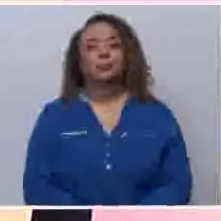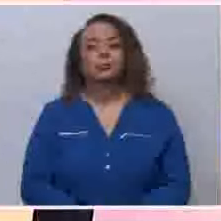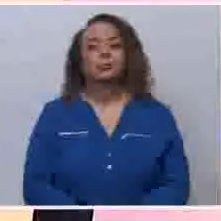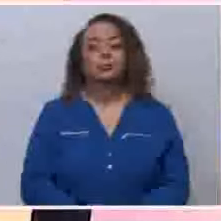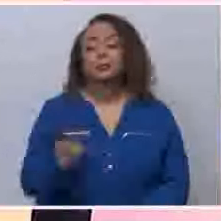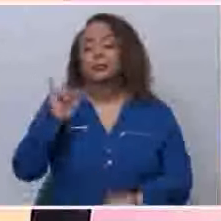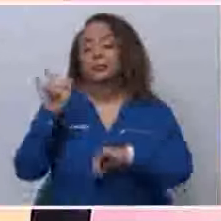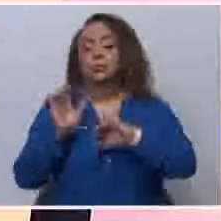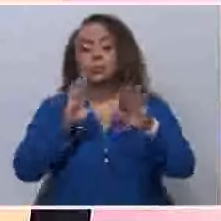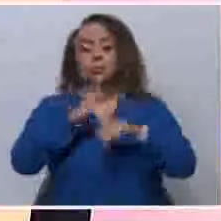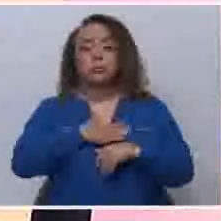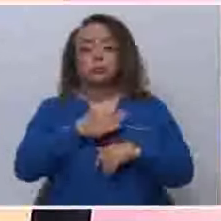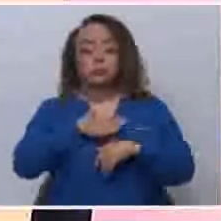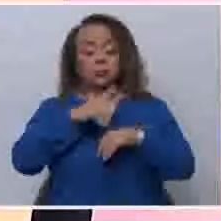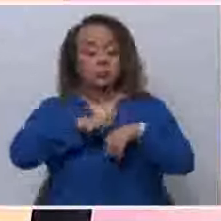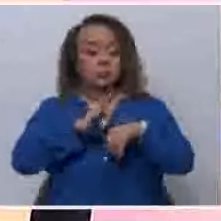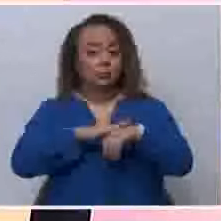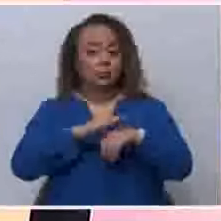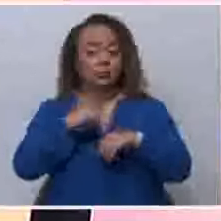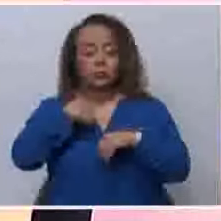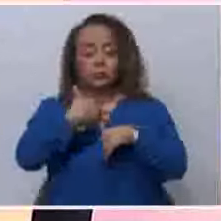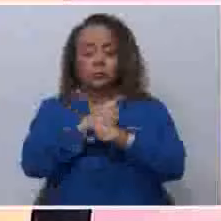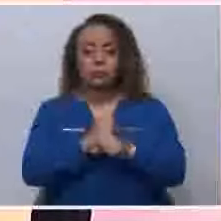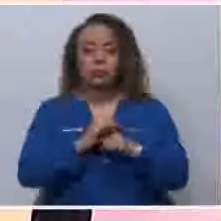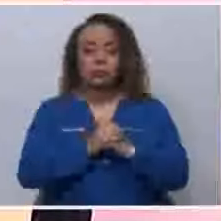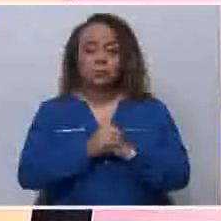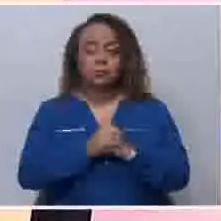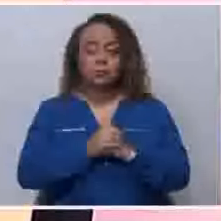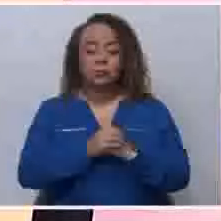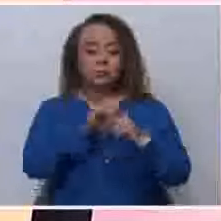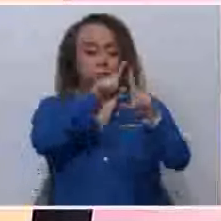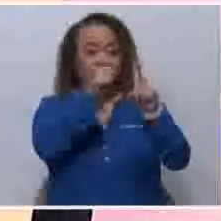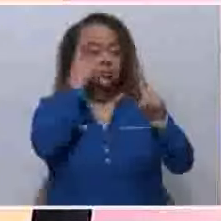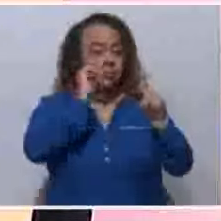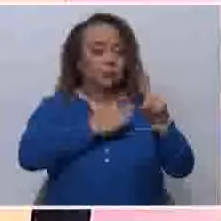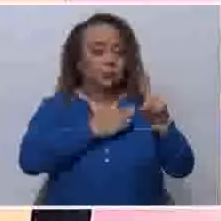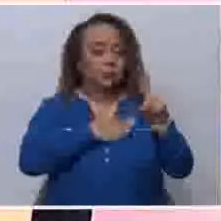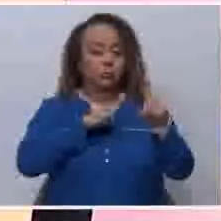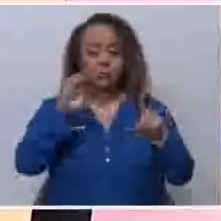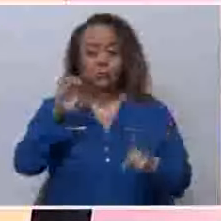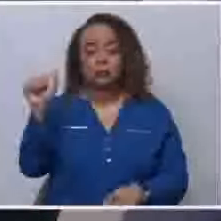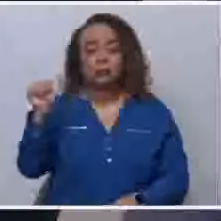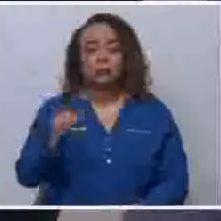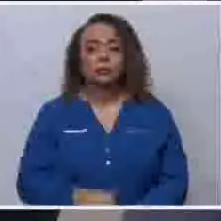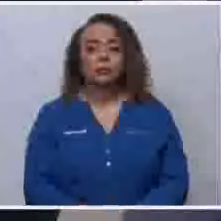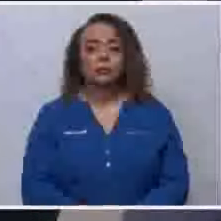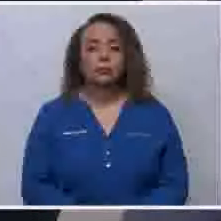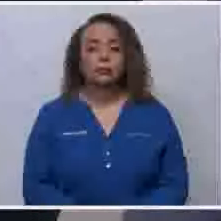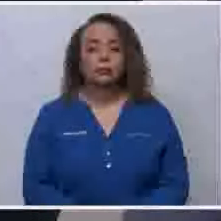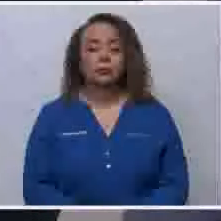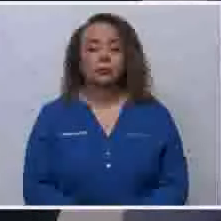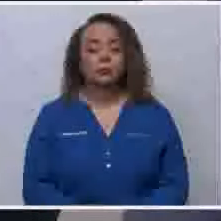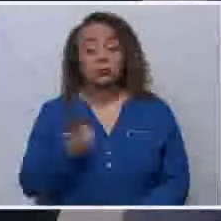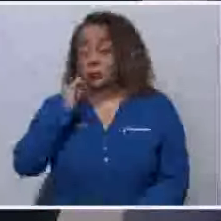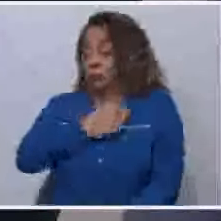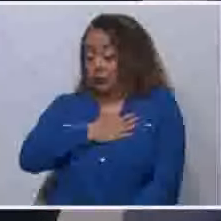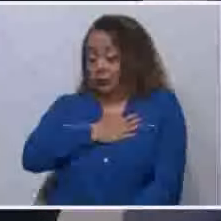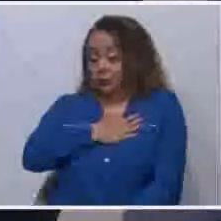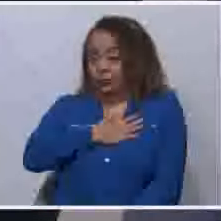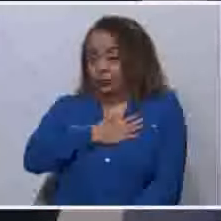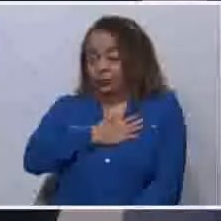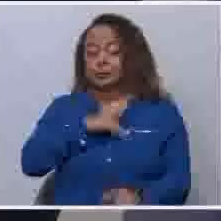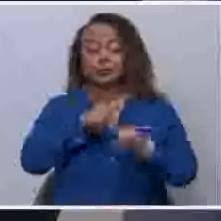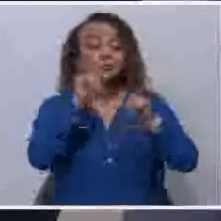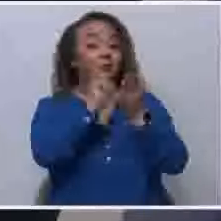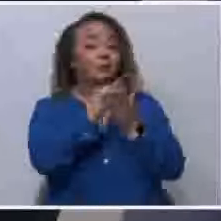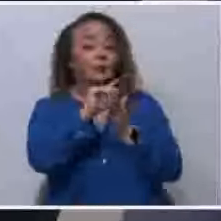como un portero, si a mí me dejas construirlo, yo hago... Y el espejo para mí de portero es Esteban Alvarado. Pero, para mí, ¿verdad? Pero eso